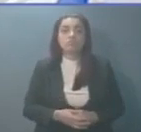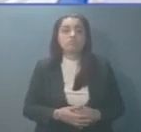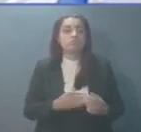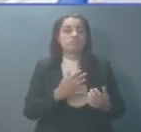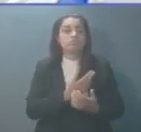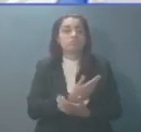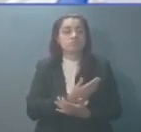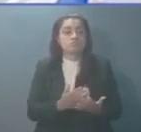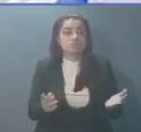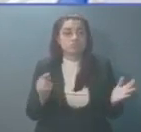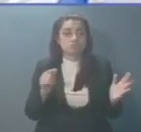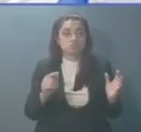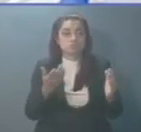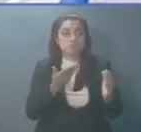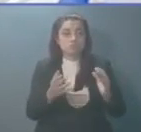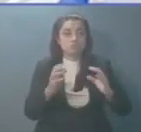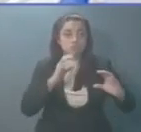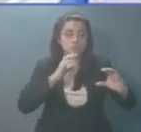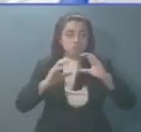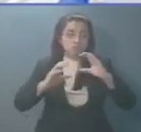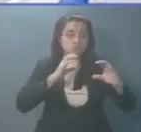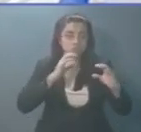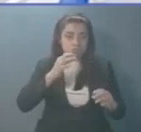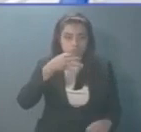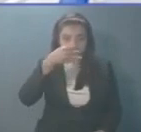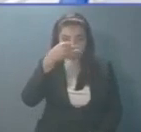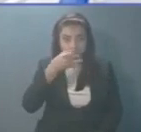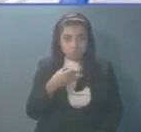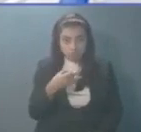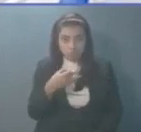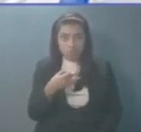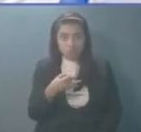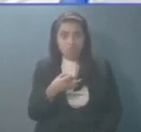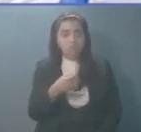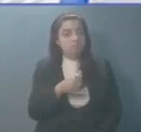Cualquier medio de comunicación serio y